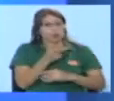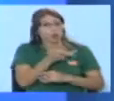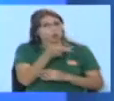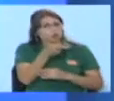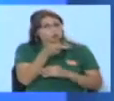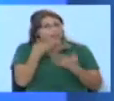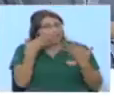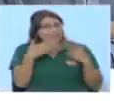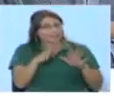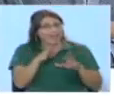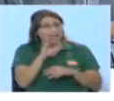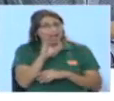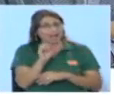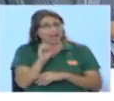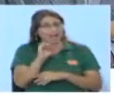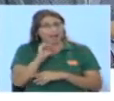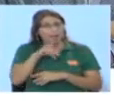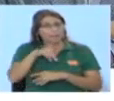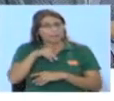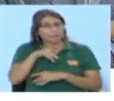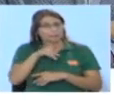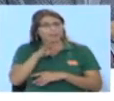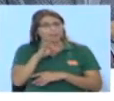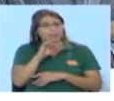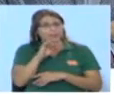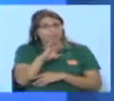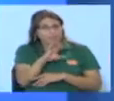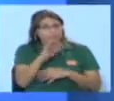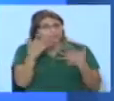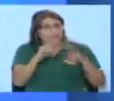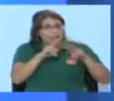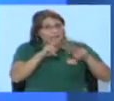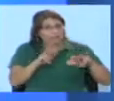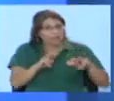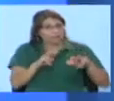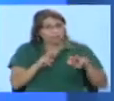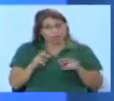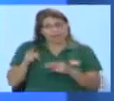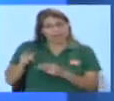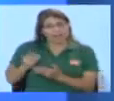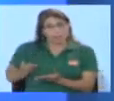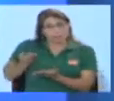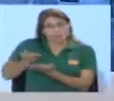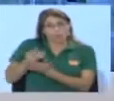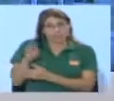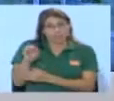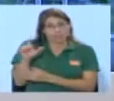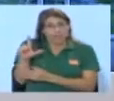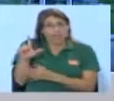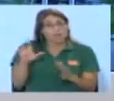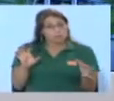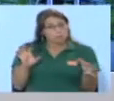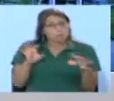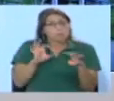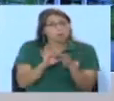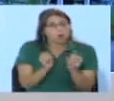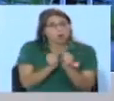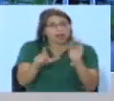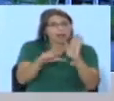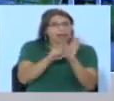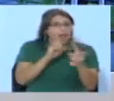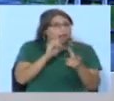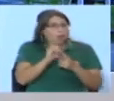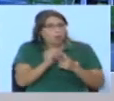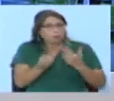Captain, ¿esta propuesta se acerca a este espíritu de la ley o creen que todavía no nos estamos acercando a